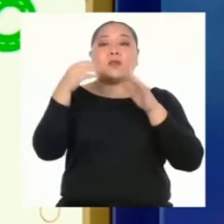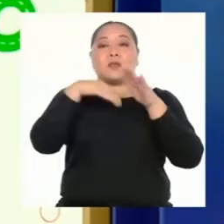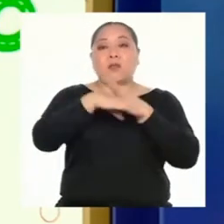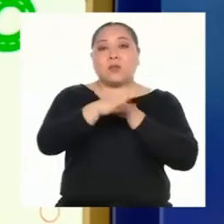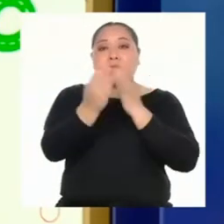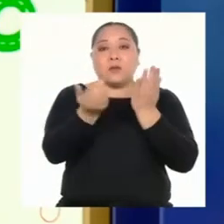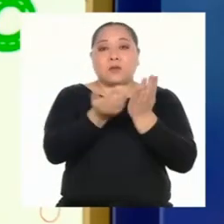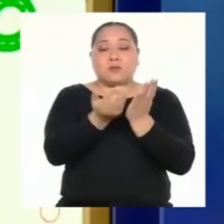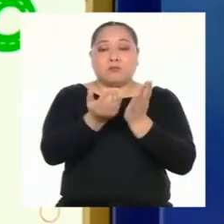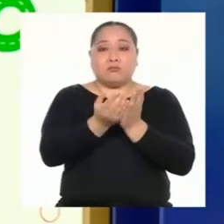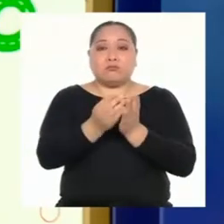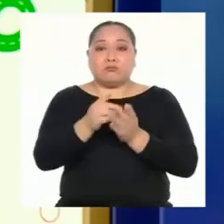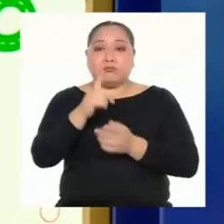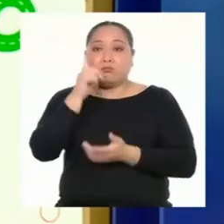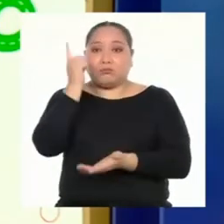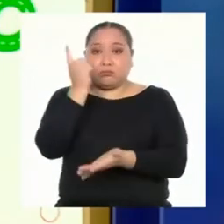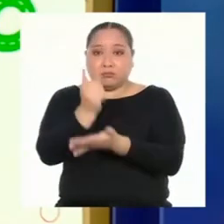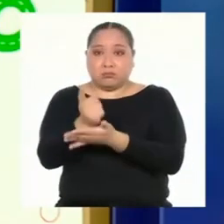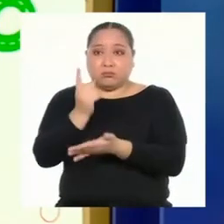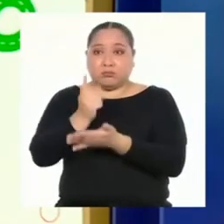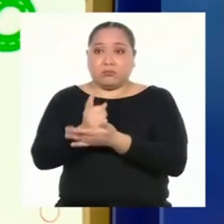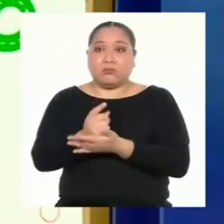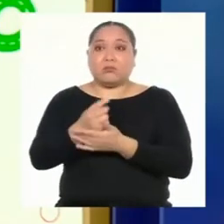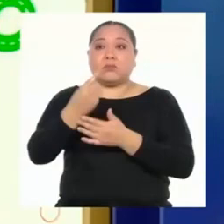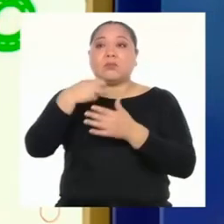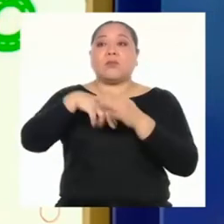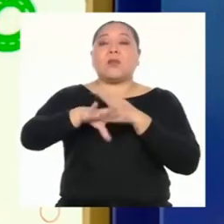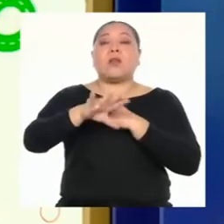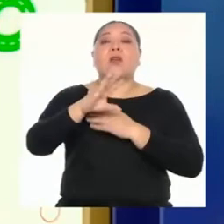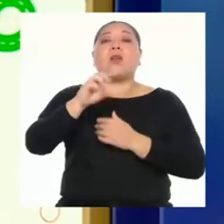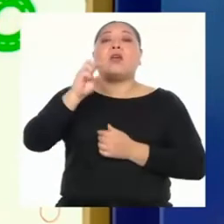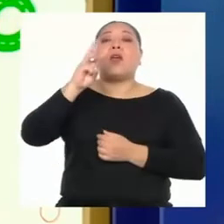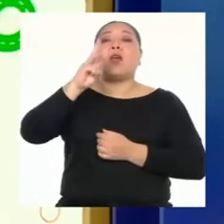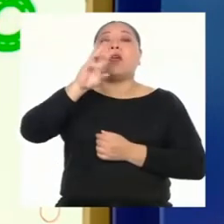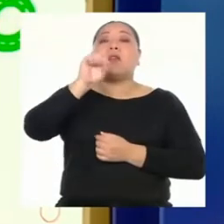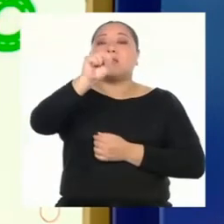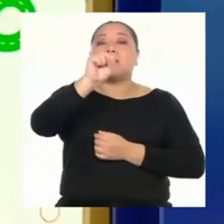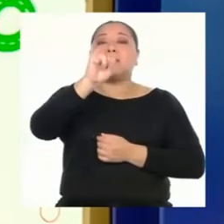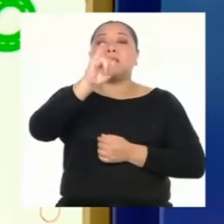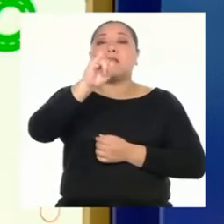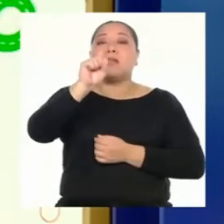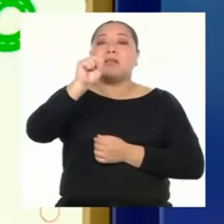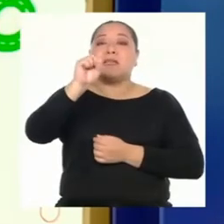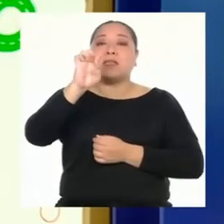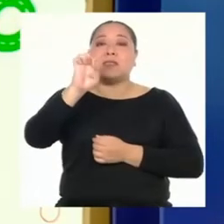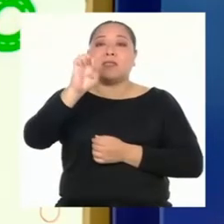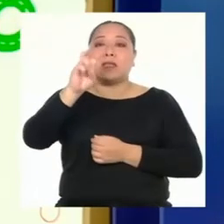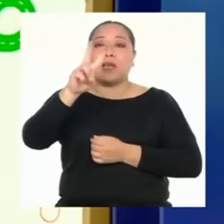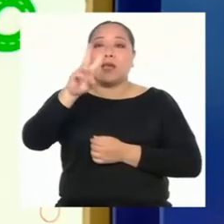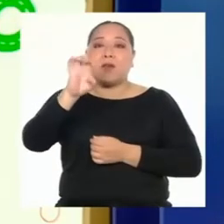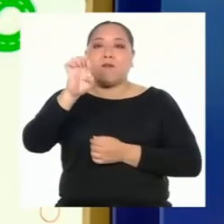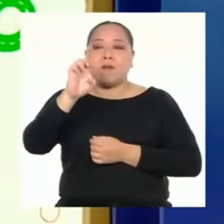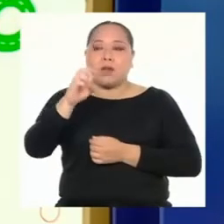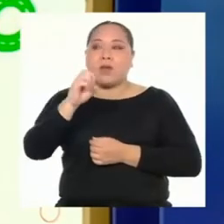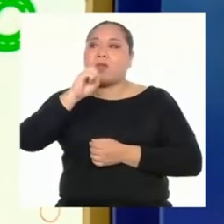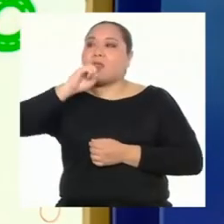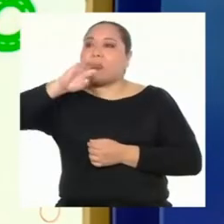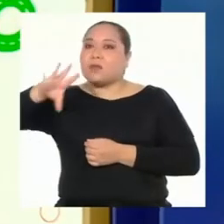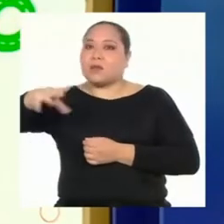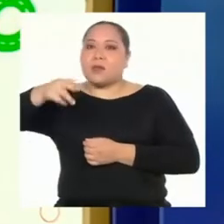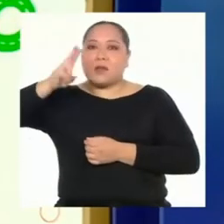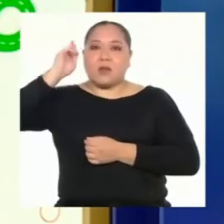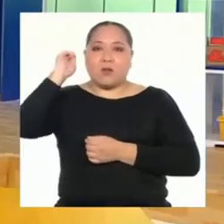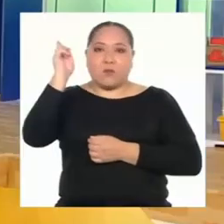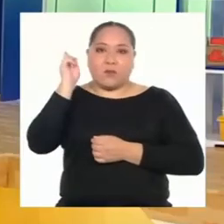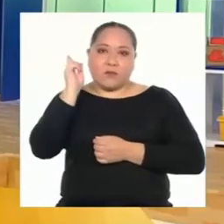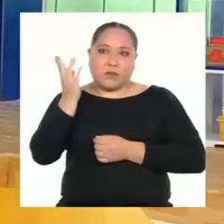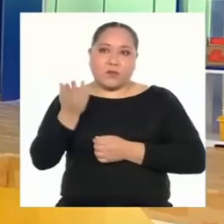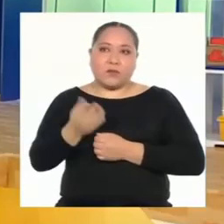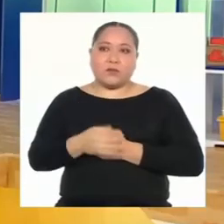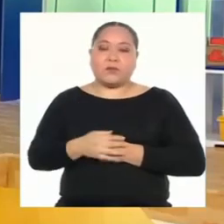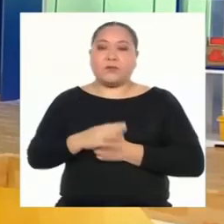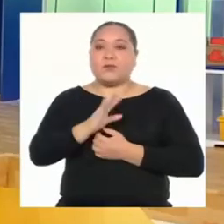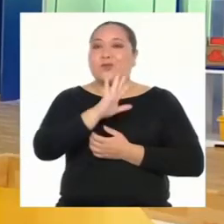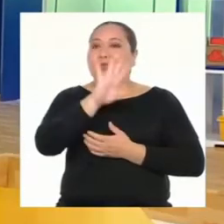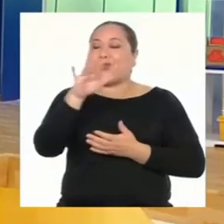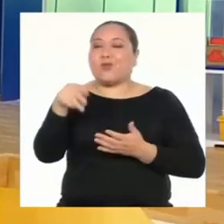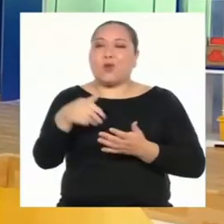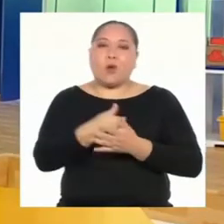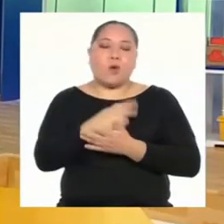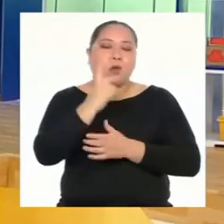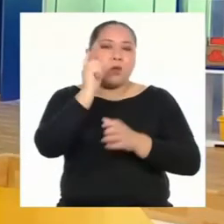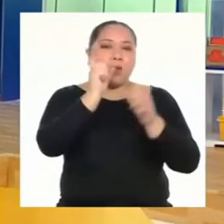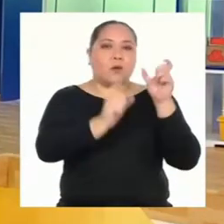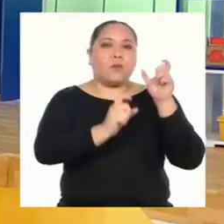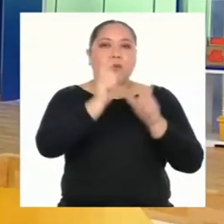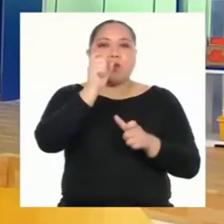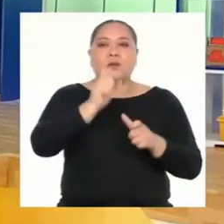escuela, podemos reportar el caso en la página del CICD y comunicarlo a nuestras o nuestros docentes. Todas